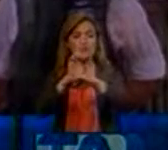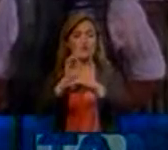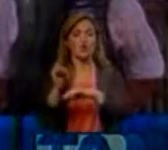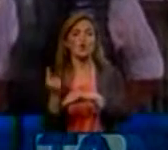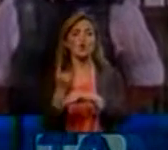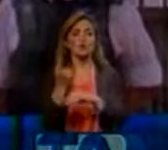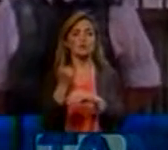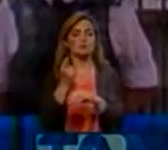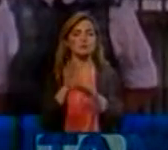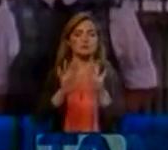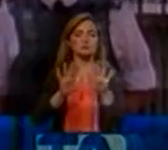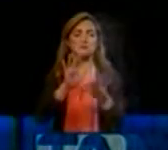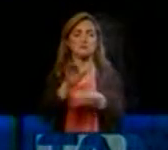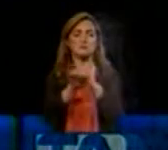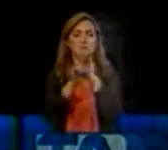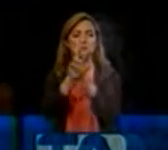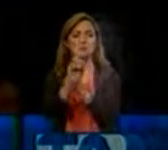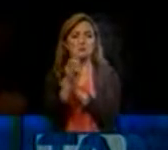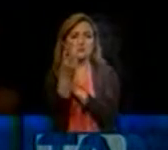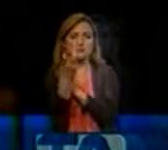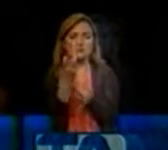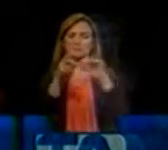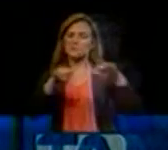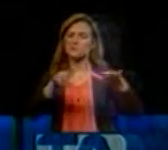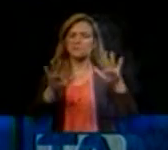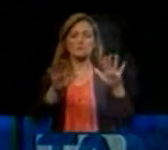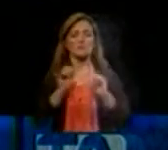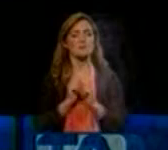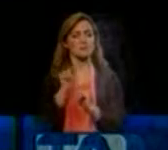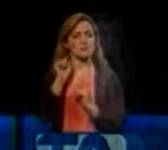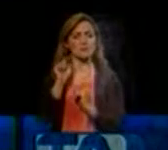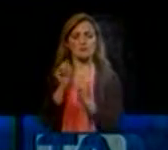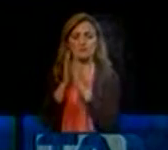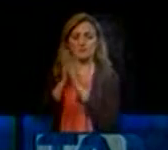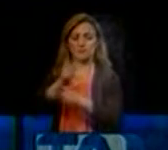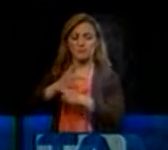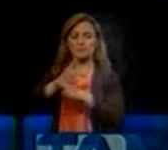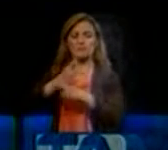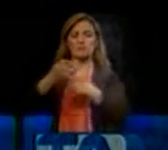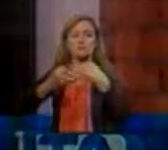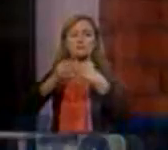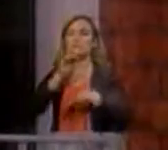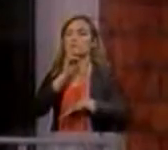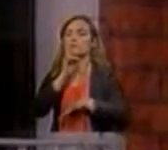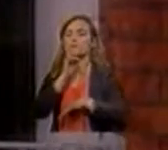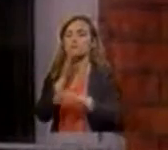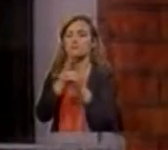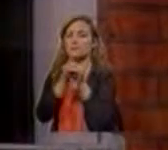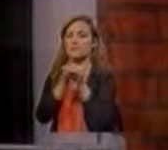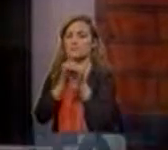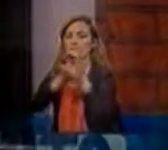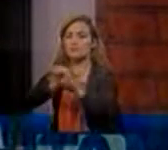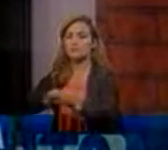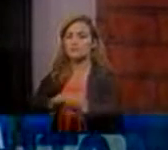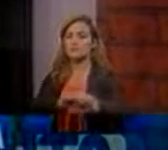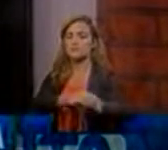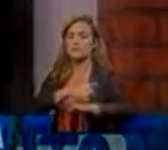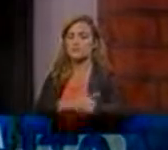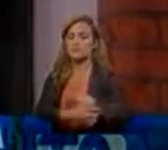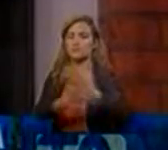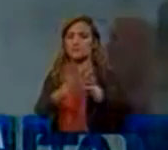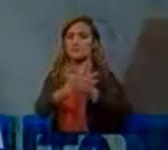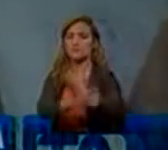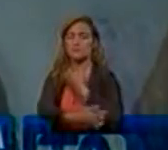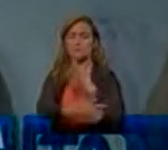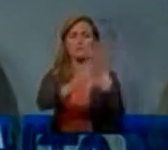Londres a mediados de 2012 y pidió protección, ya que aseguraba que la justicia de Estados Unidos busca someterlo a jurisdicción y